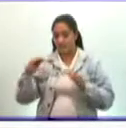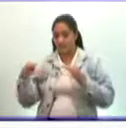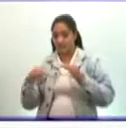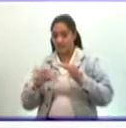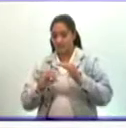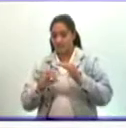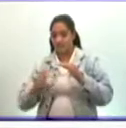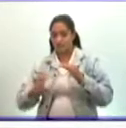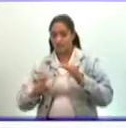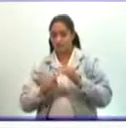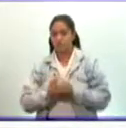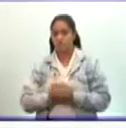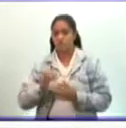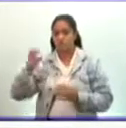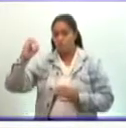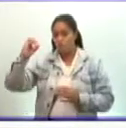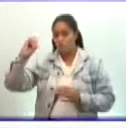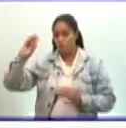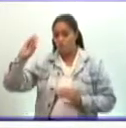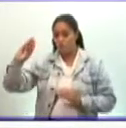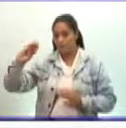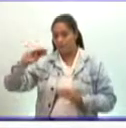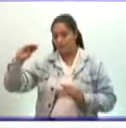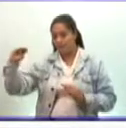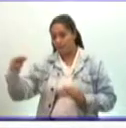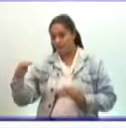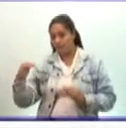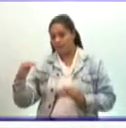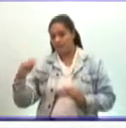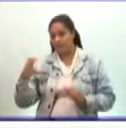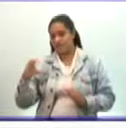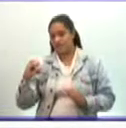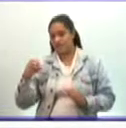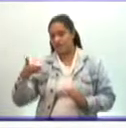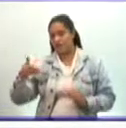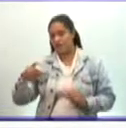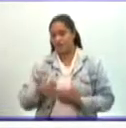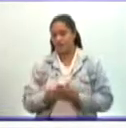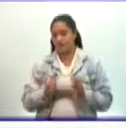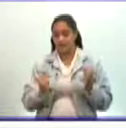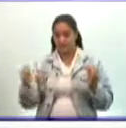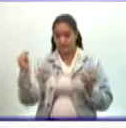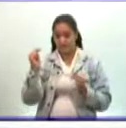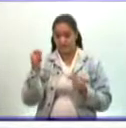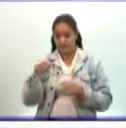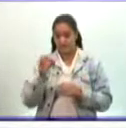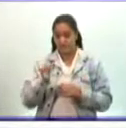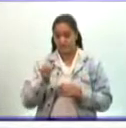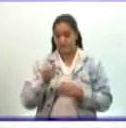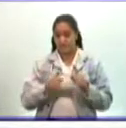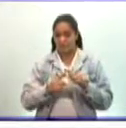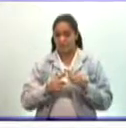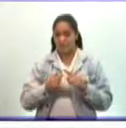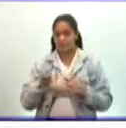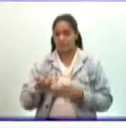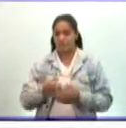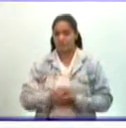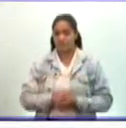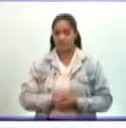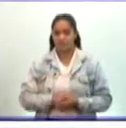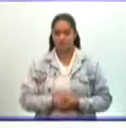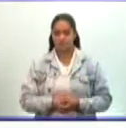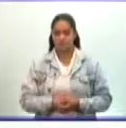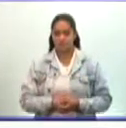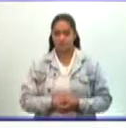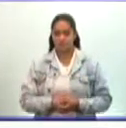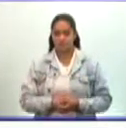OD. ¿Por qué? Porque estoy aplicando la primera parte del teorema de las transversales. Recuerda que